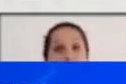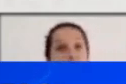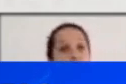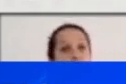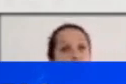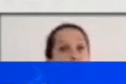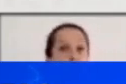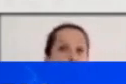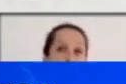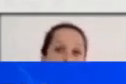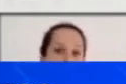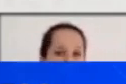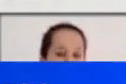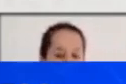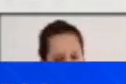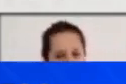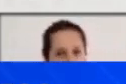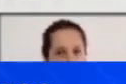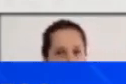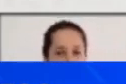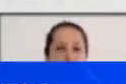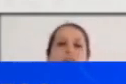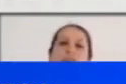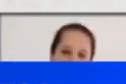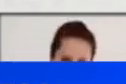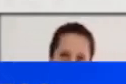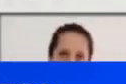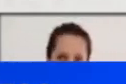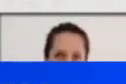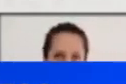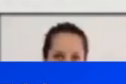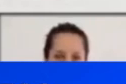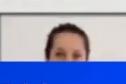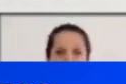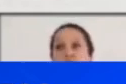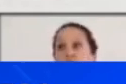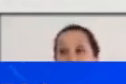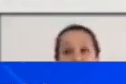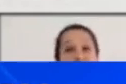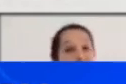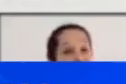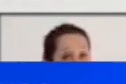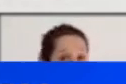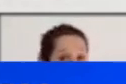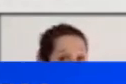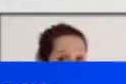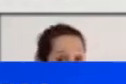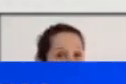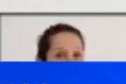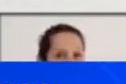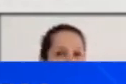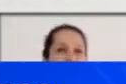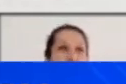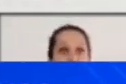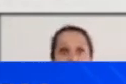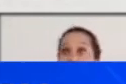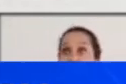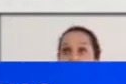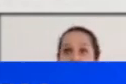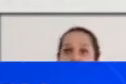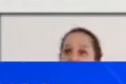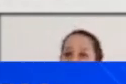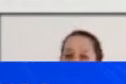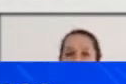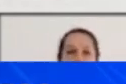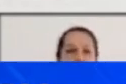uno años en el 2019 no obstante por el impacto de la pandemia del cobi 19 la esperanza vida experimentó un retroceso